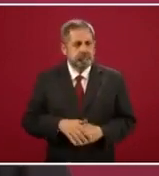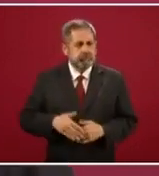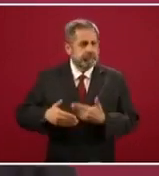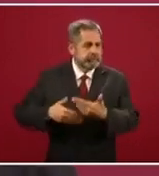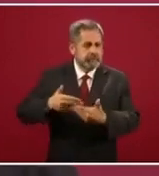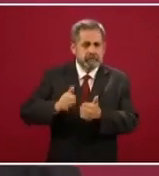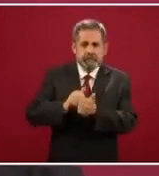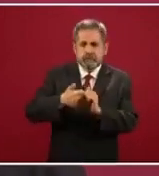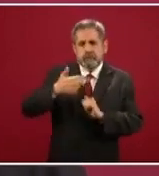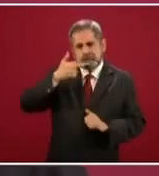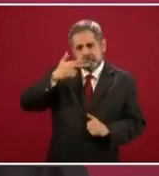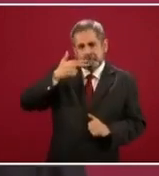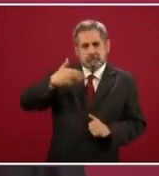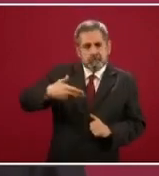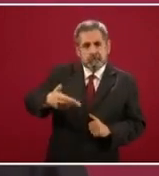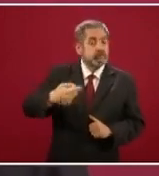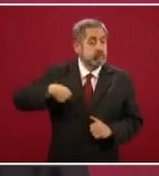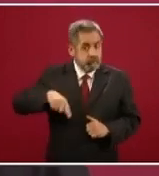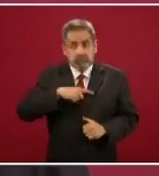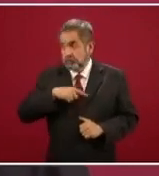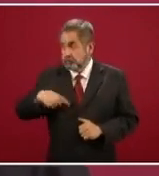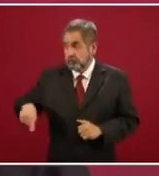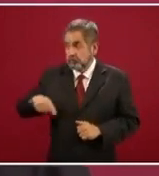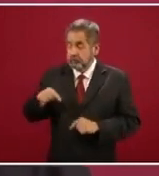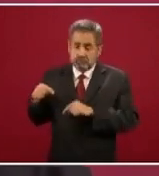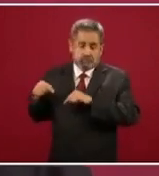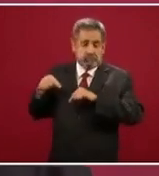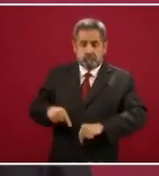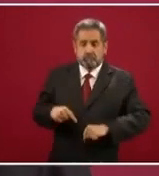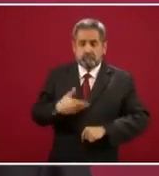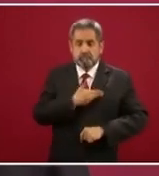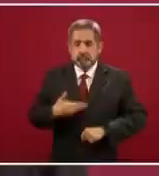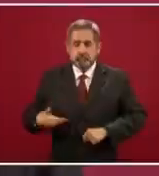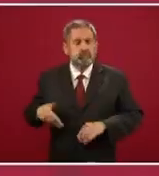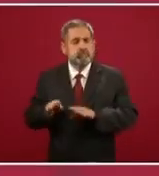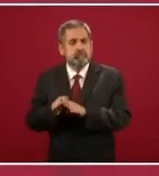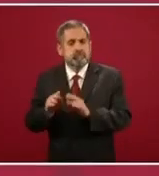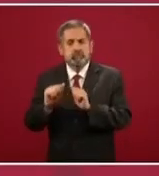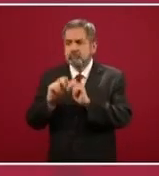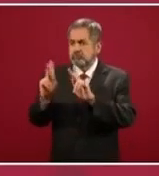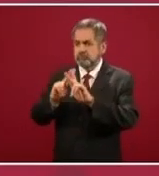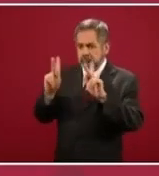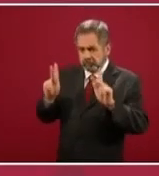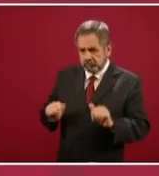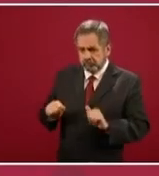mejorar. Nosotros llegamos aquí por esa vía,